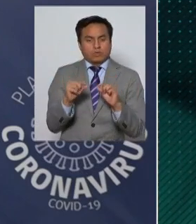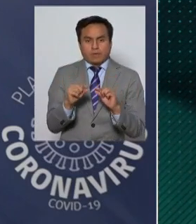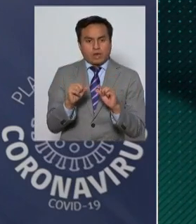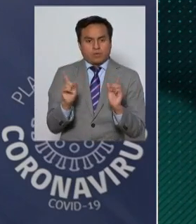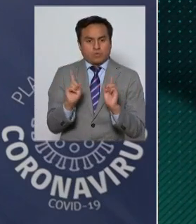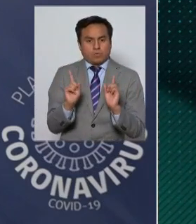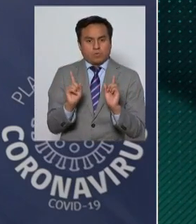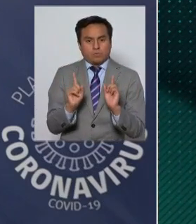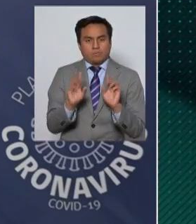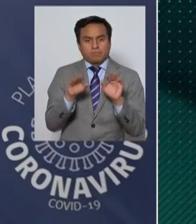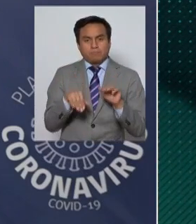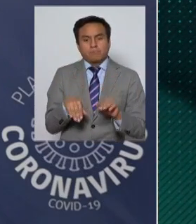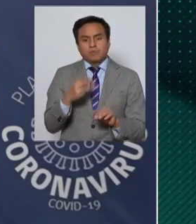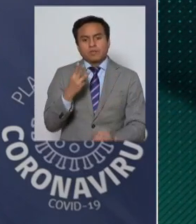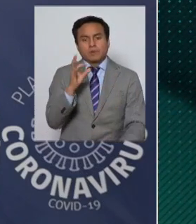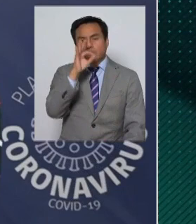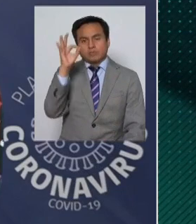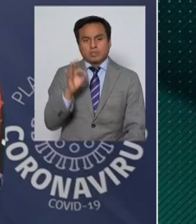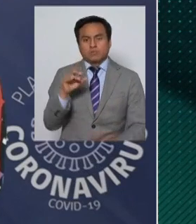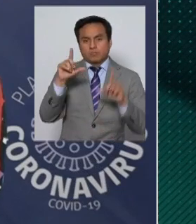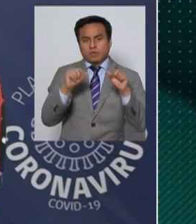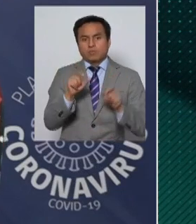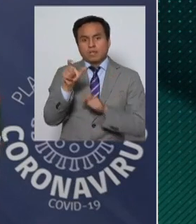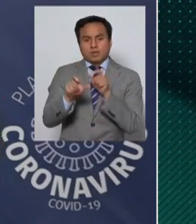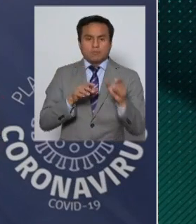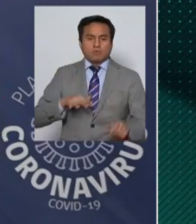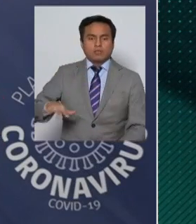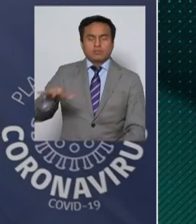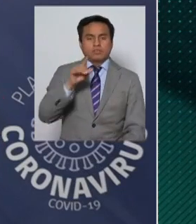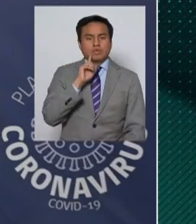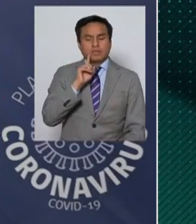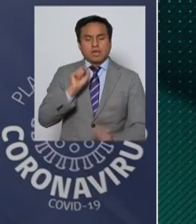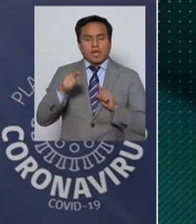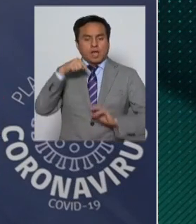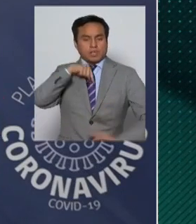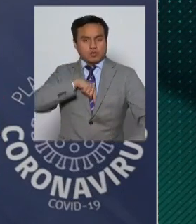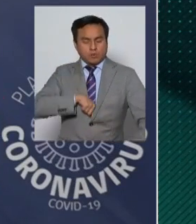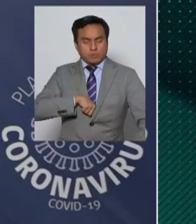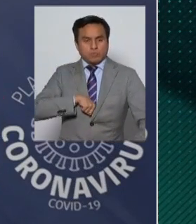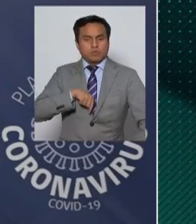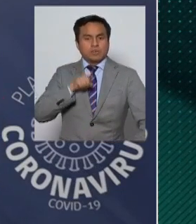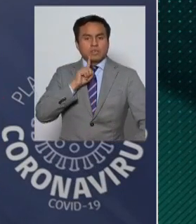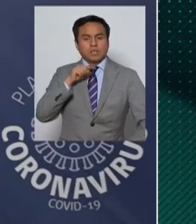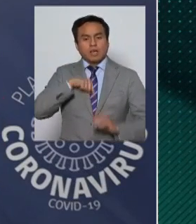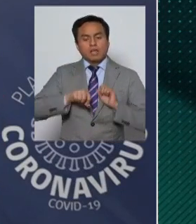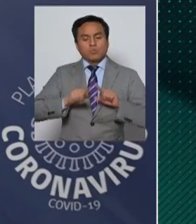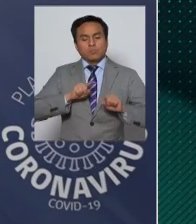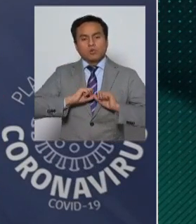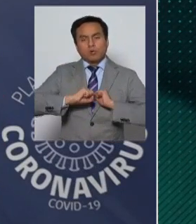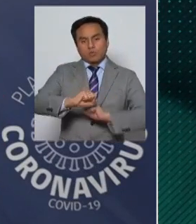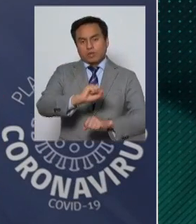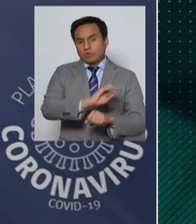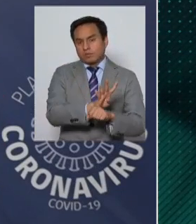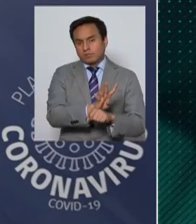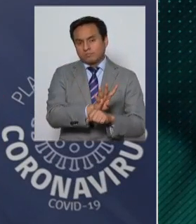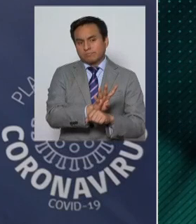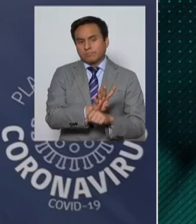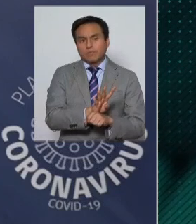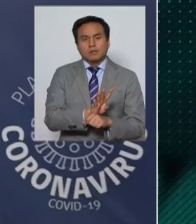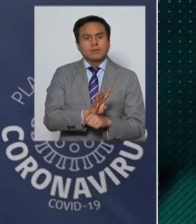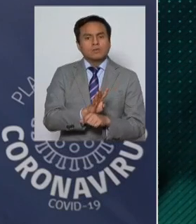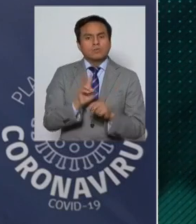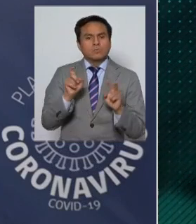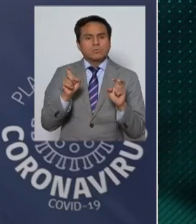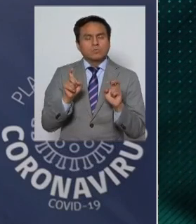como que menos del 3% de la población tiene anticuerpos contra el coronavirus. Un lugar que a mí